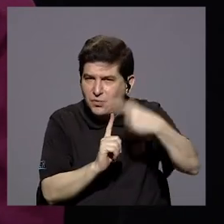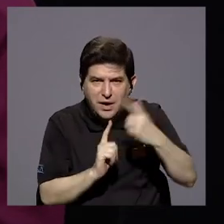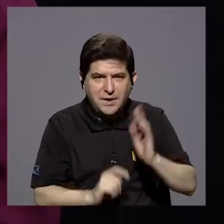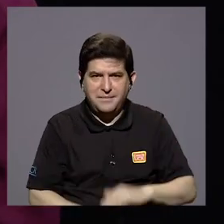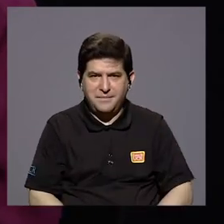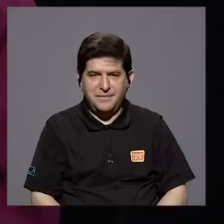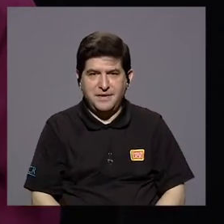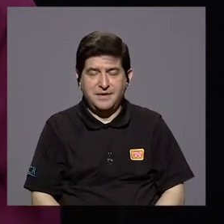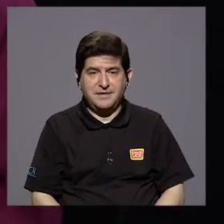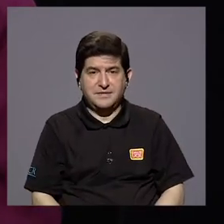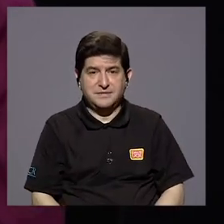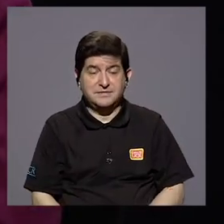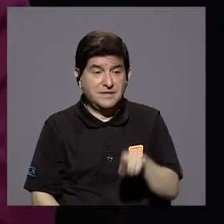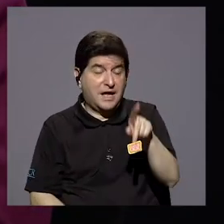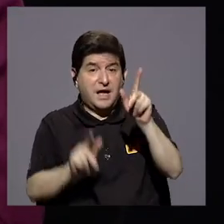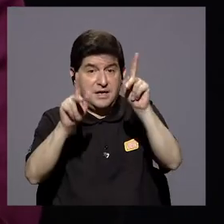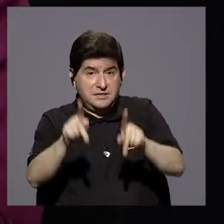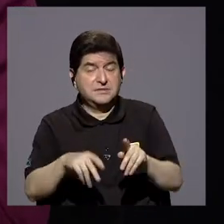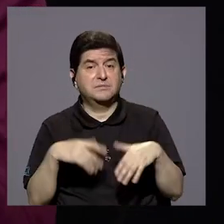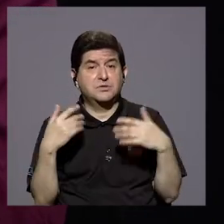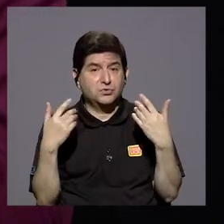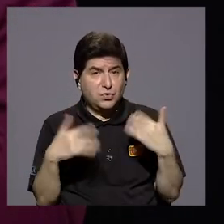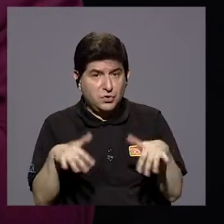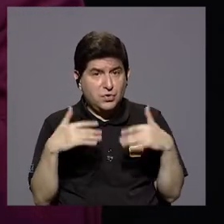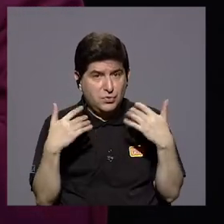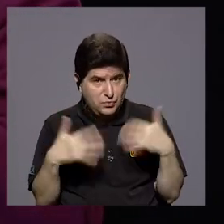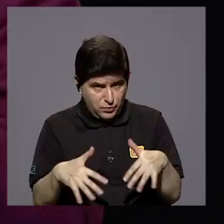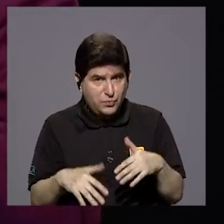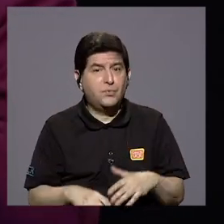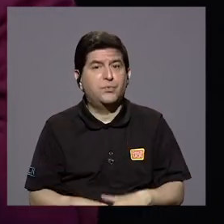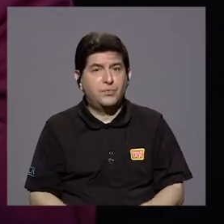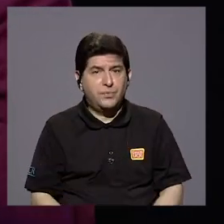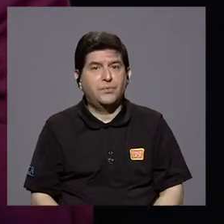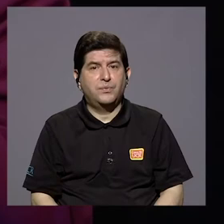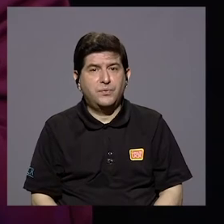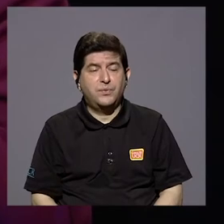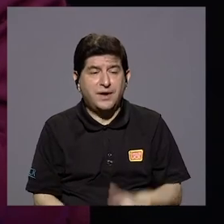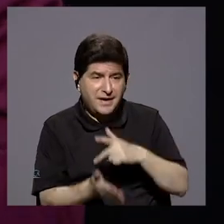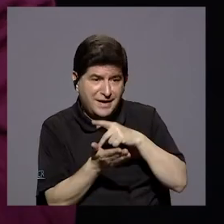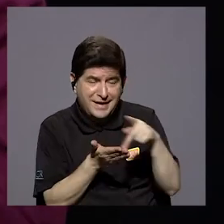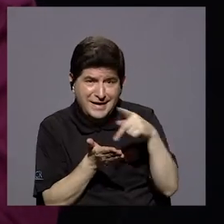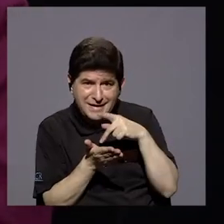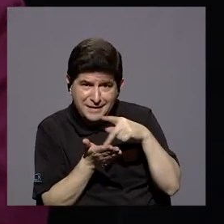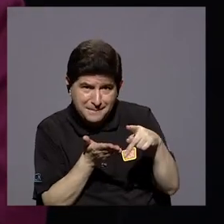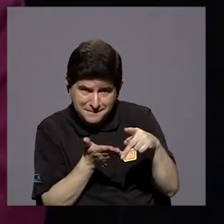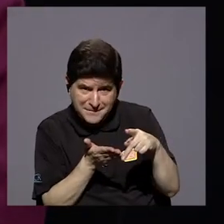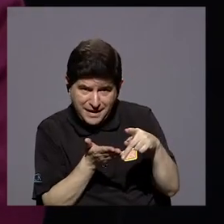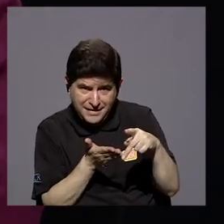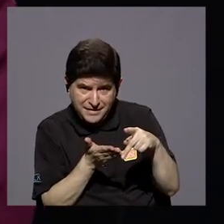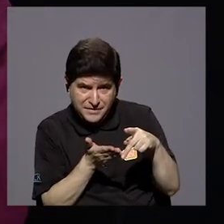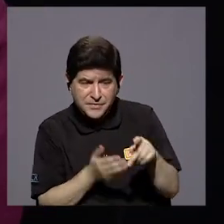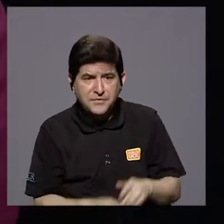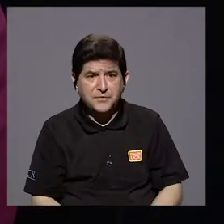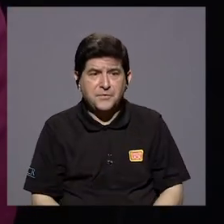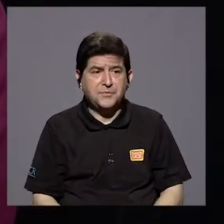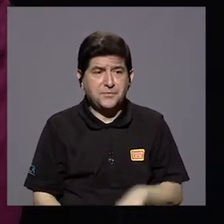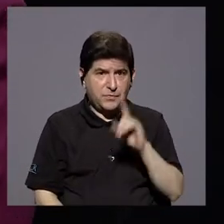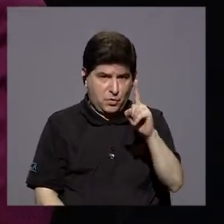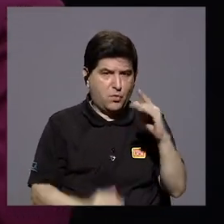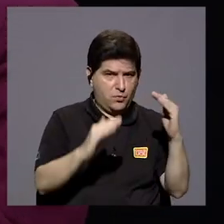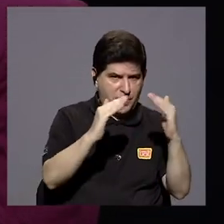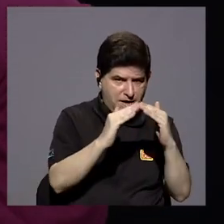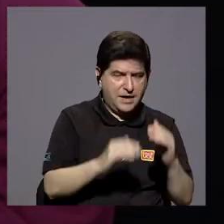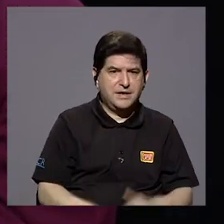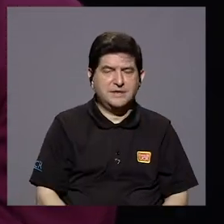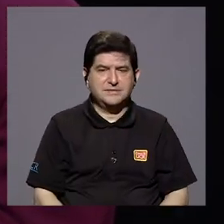tiene que, le sale muy, muy, muy, muy, los salarios, pagando